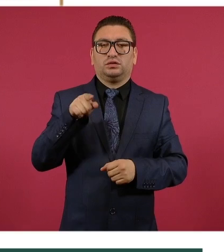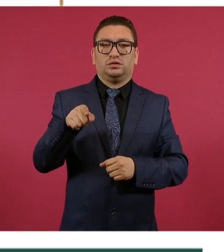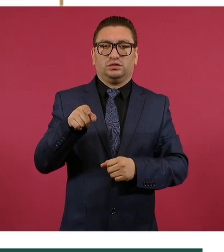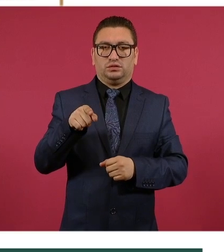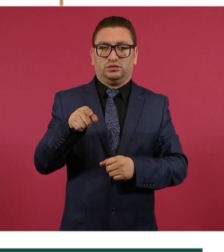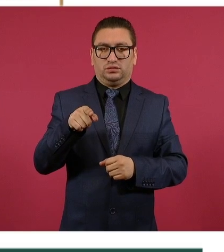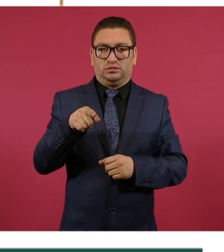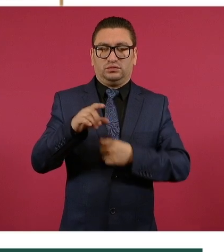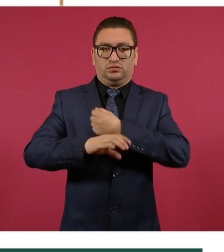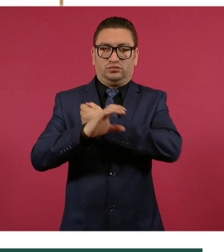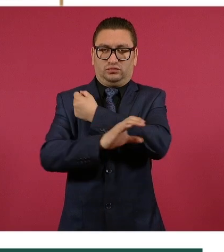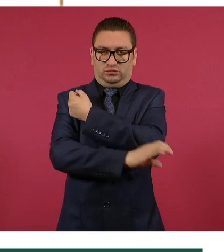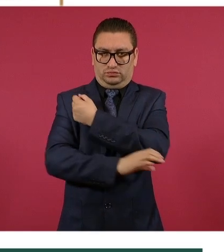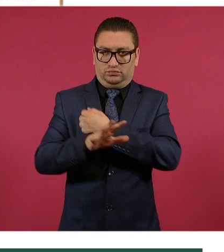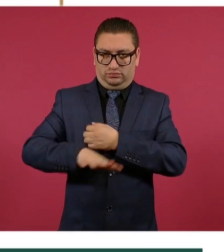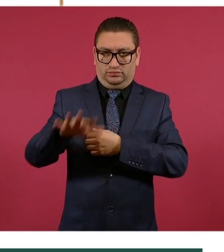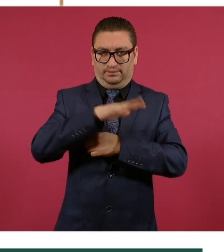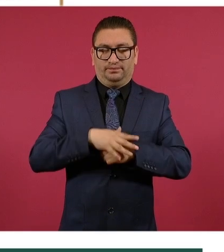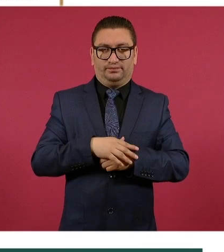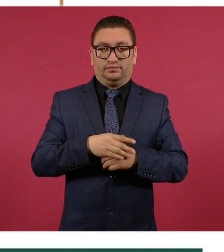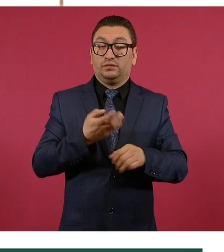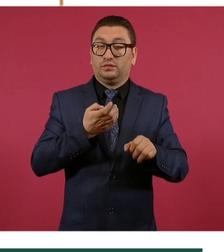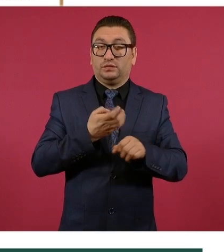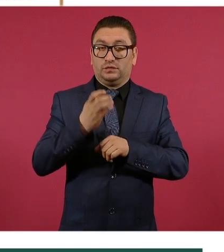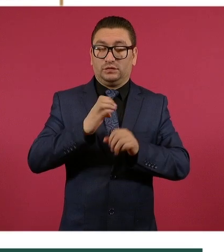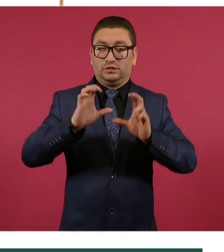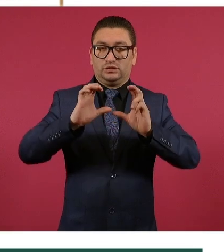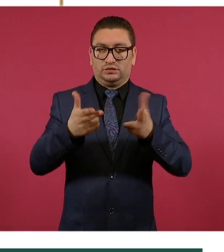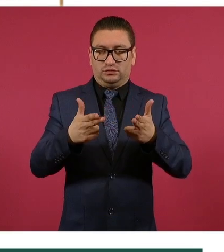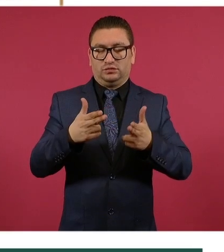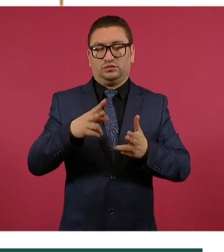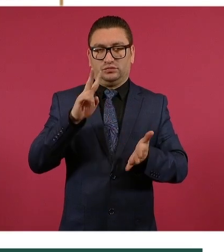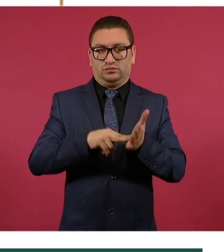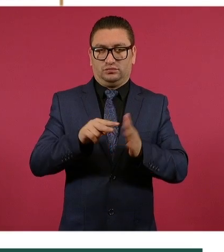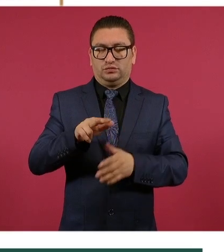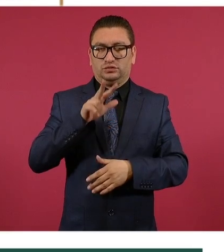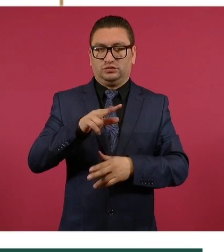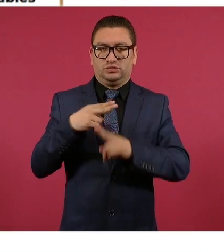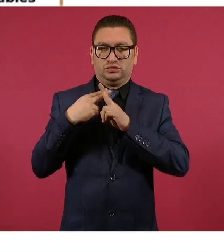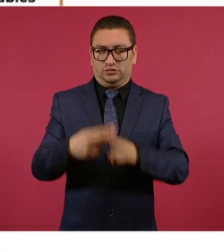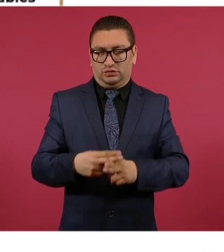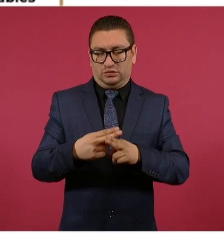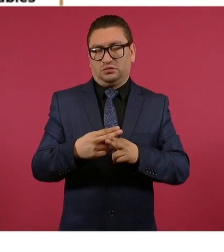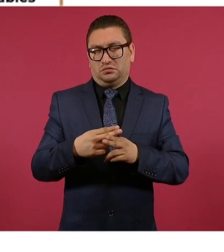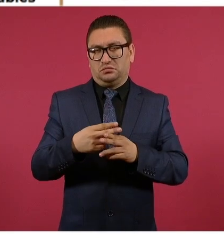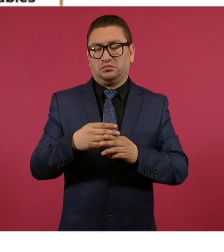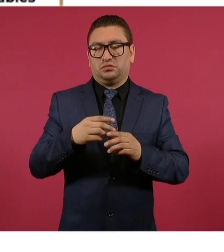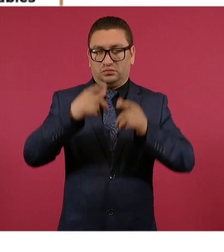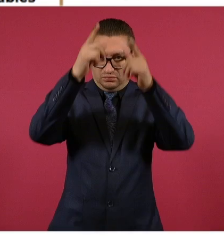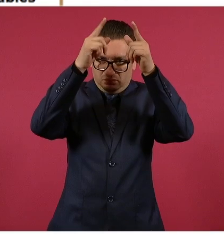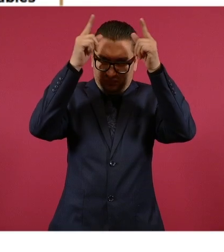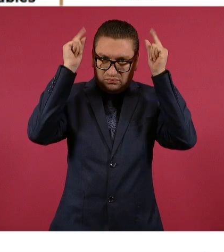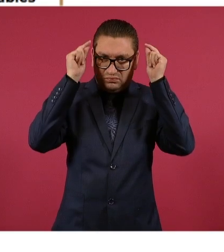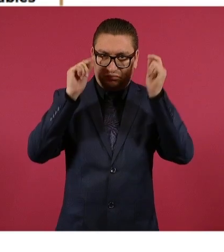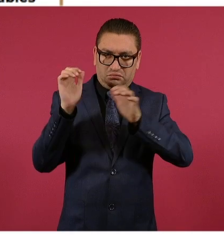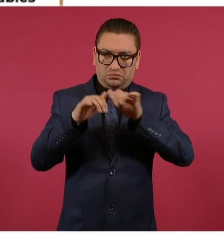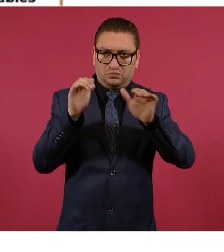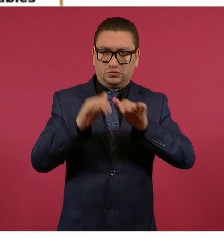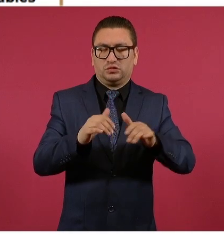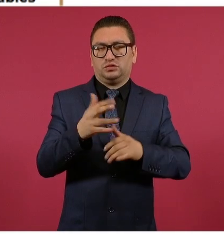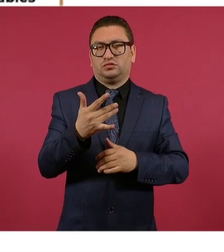de Coajimalpa. En el estado de Chiapas, de 2018 a la fecha, hay un incremento de personal de enfermería